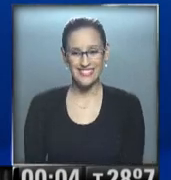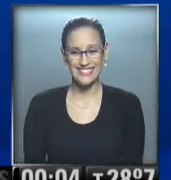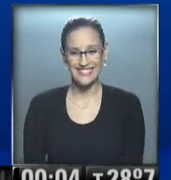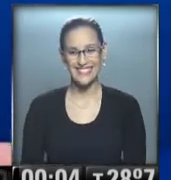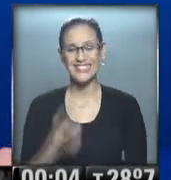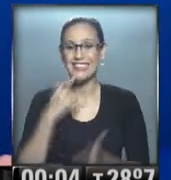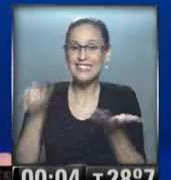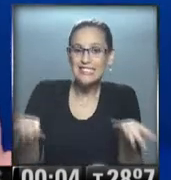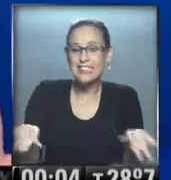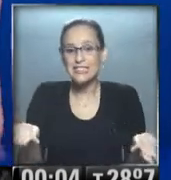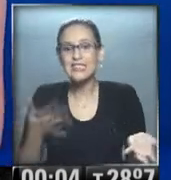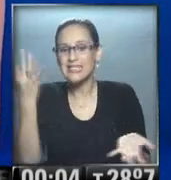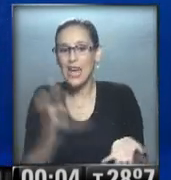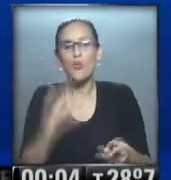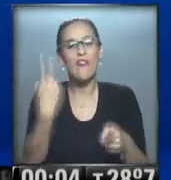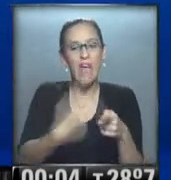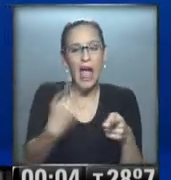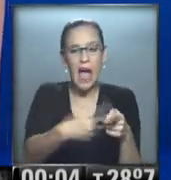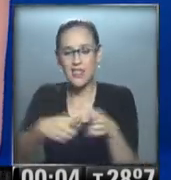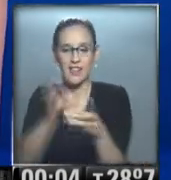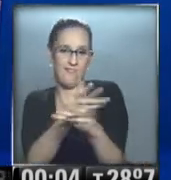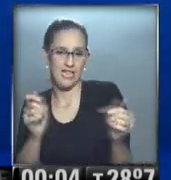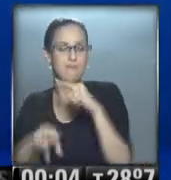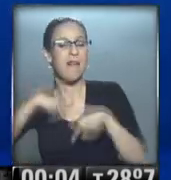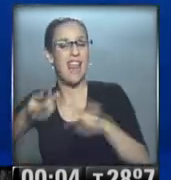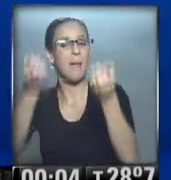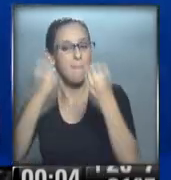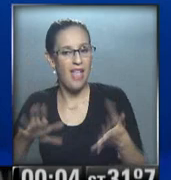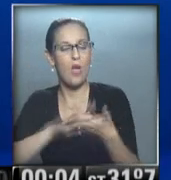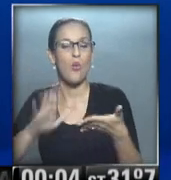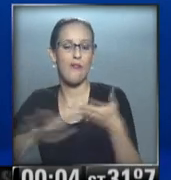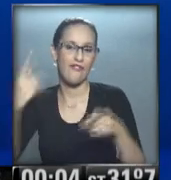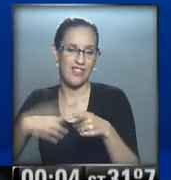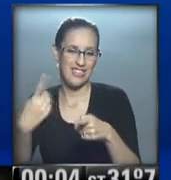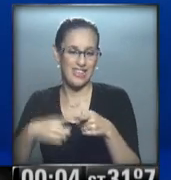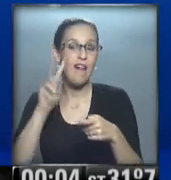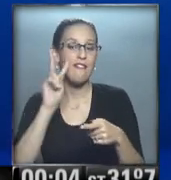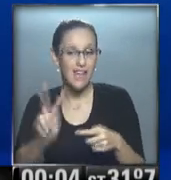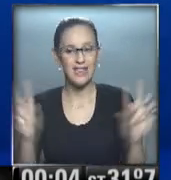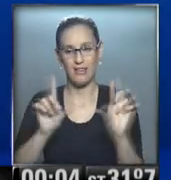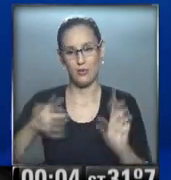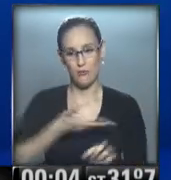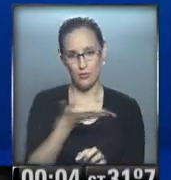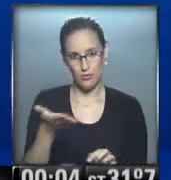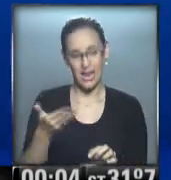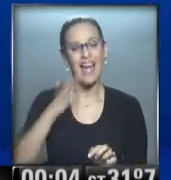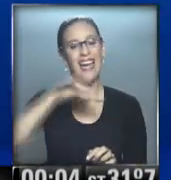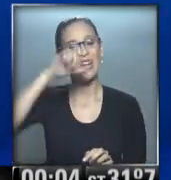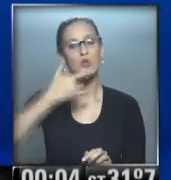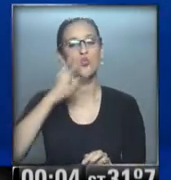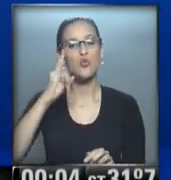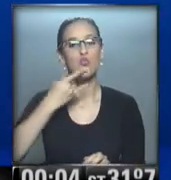Exactamente, tal vez cuando pasen todos los festivales, bueno, porque mañana arranca uno más que lo vamos a vivir aquí a través de la pantalla de la TV pública, que es Jesús María,